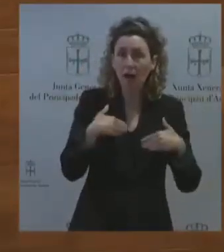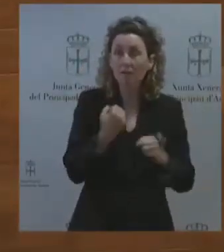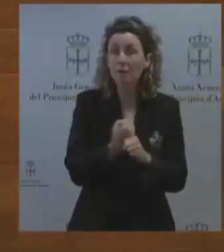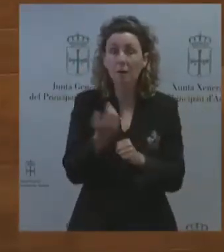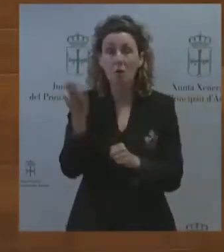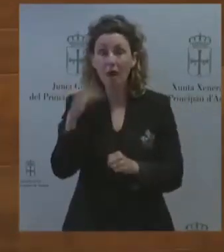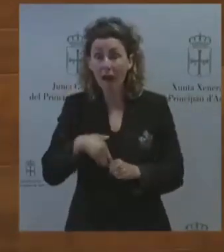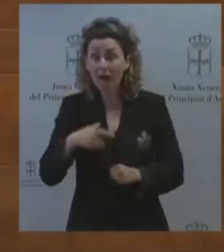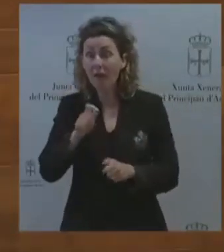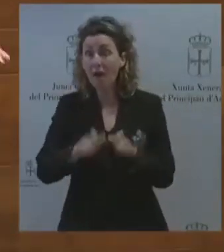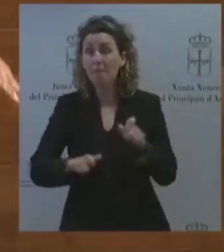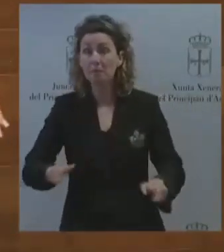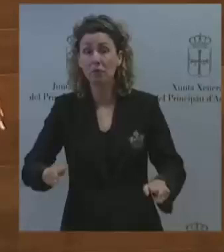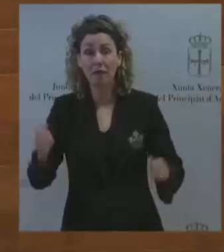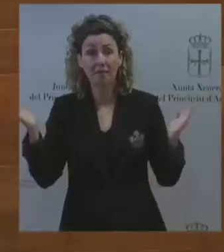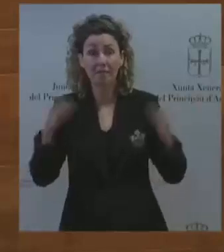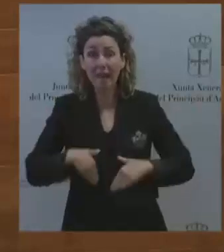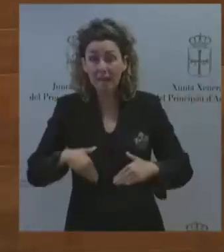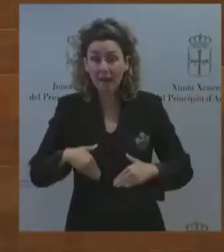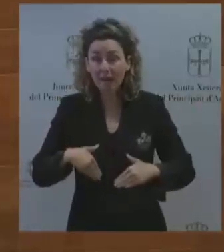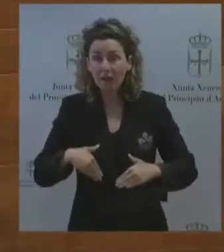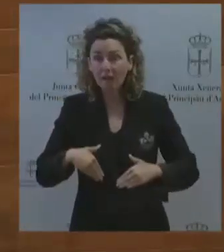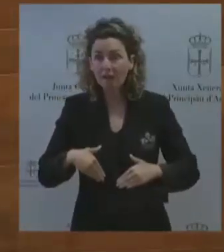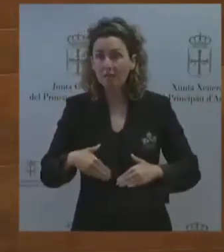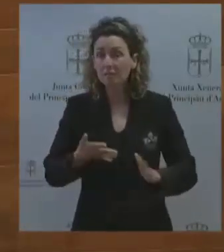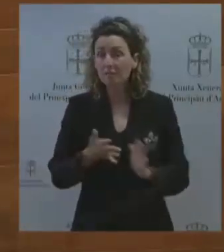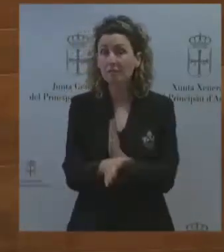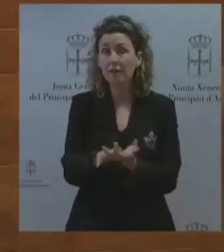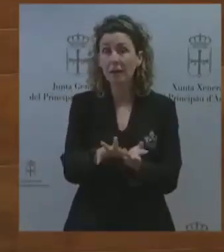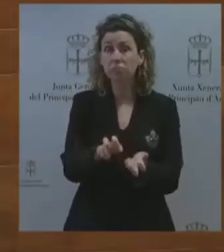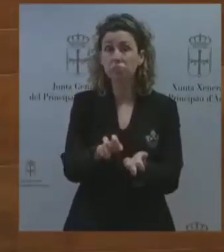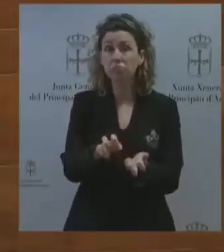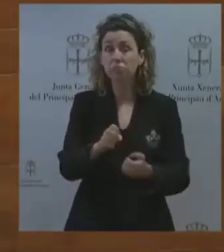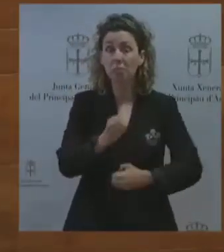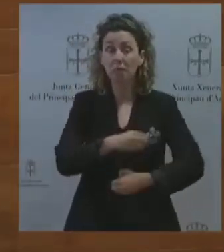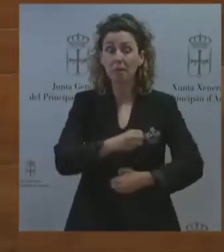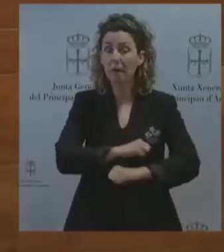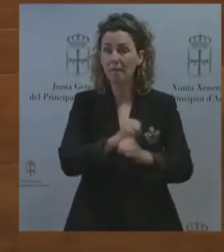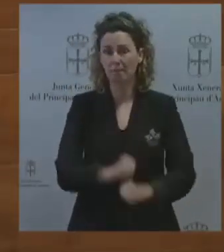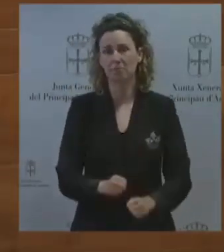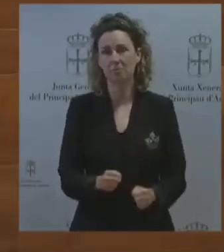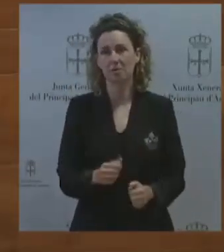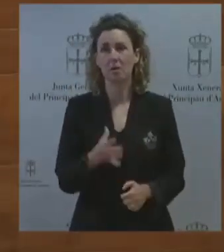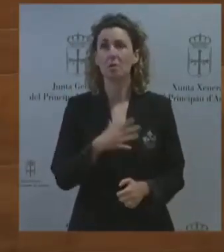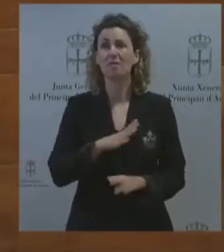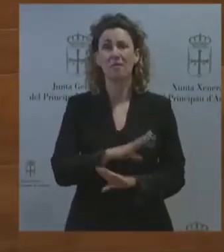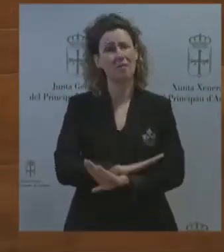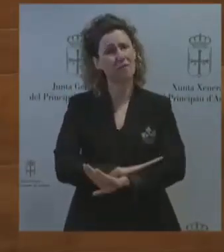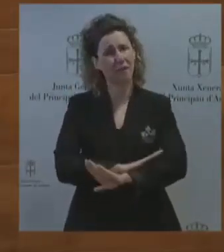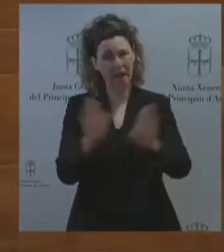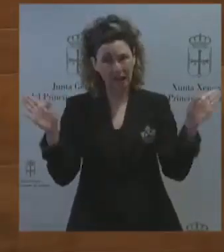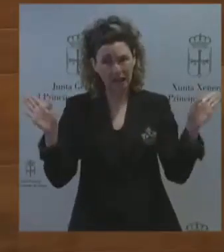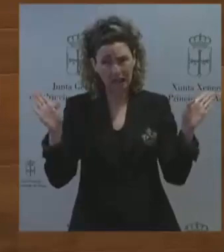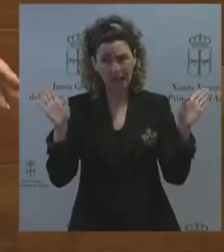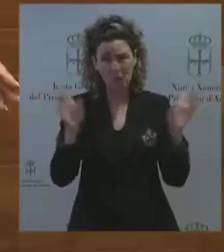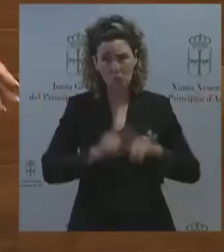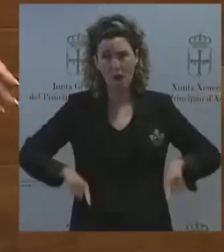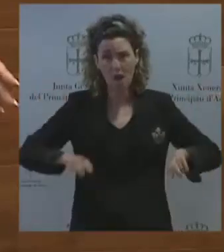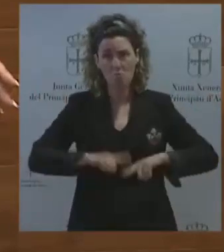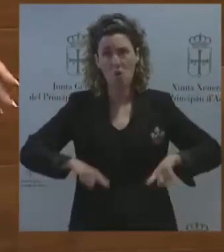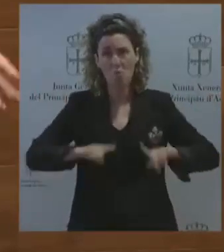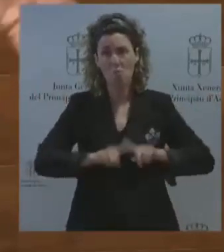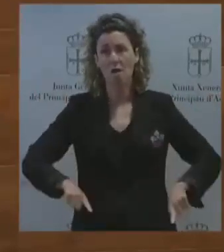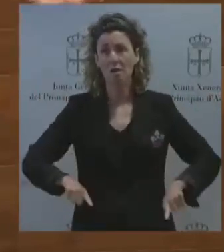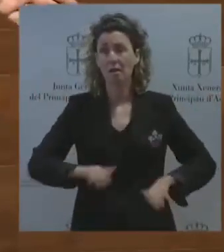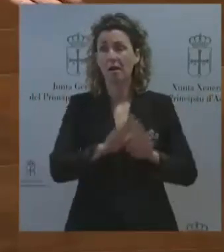hay contribuyentes. Así que abandone las políticas de siempre, que están arruinando y vaciando nuestra maravillosa tierra. Si hace exactamente